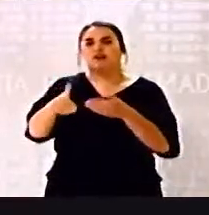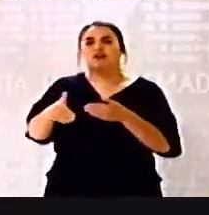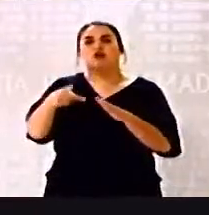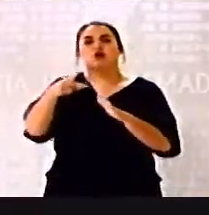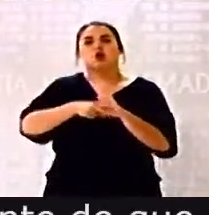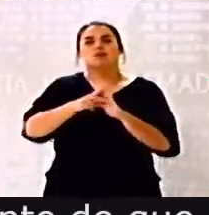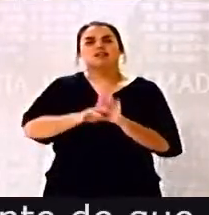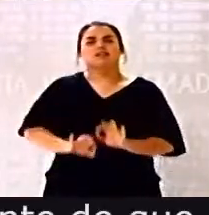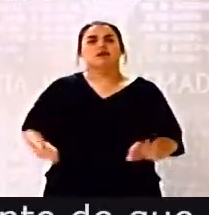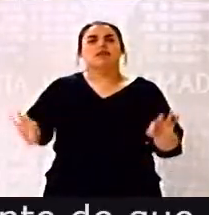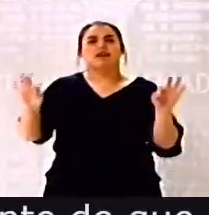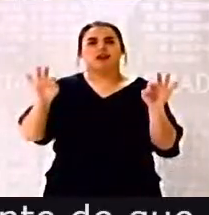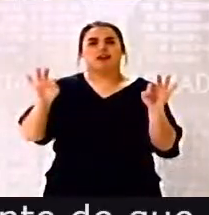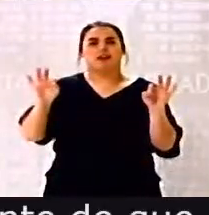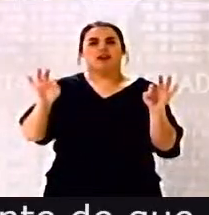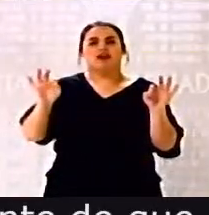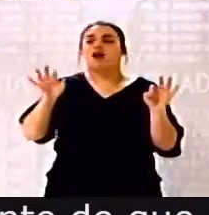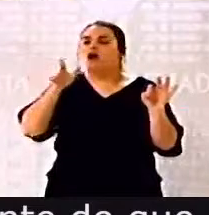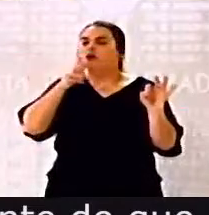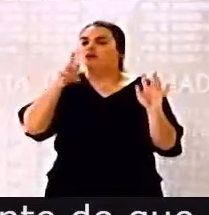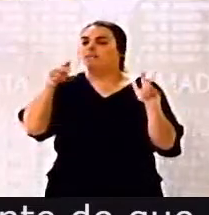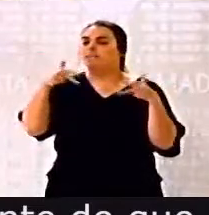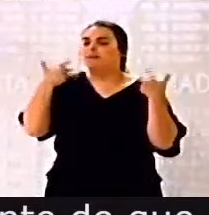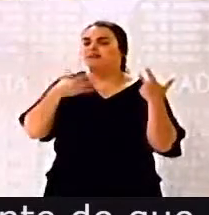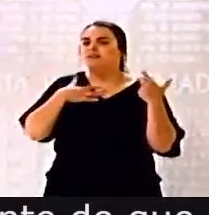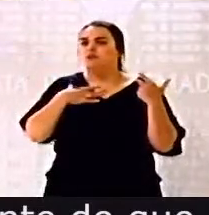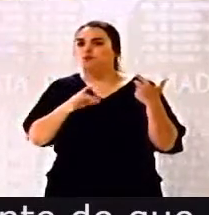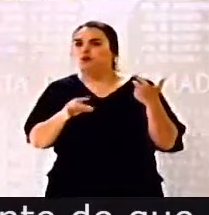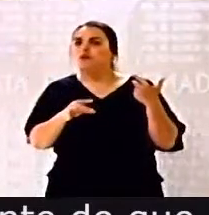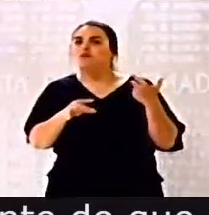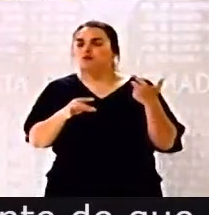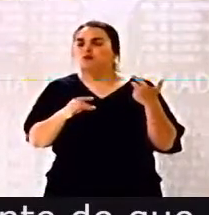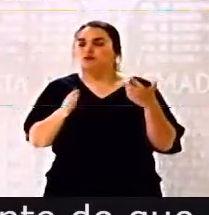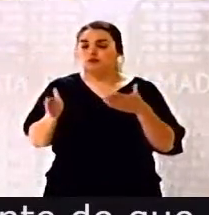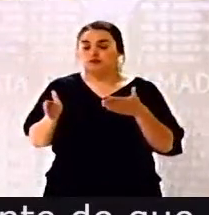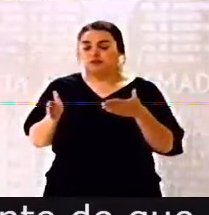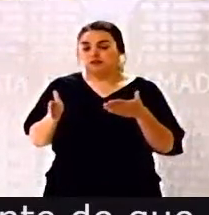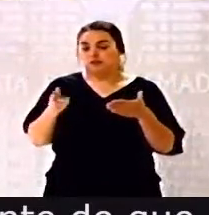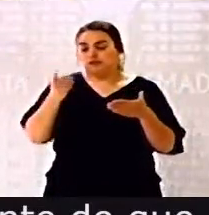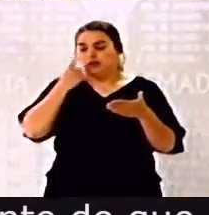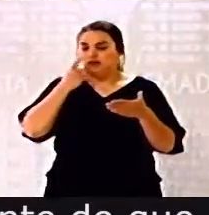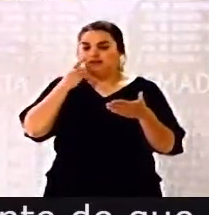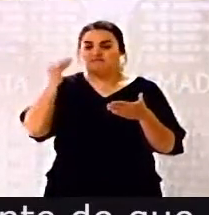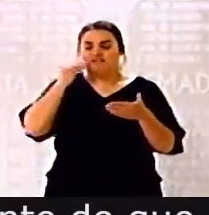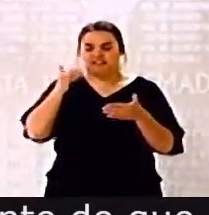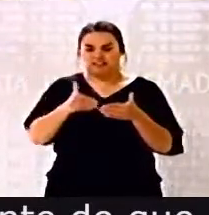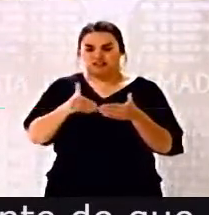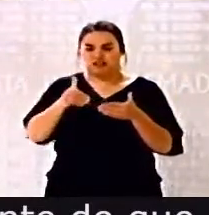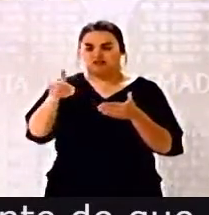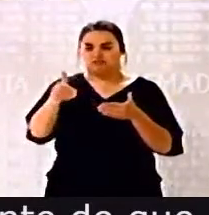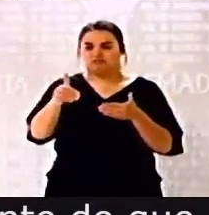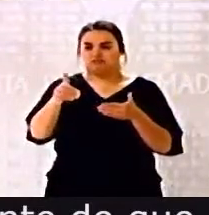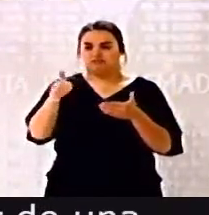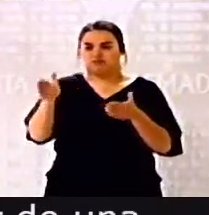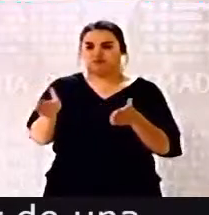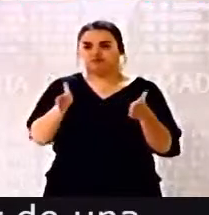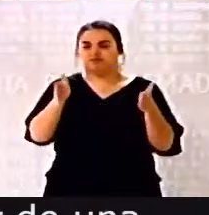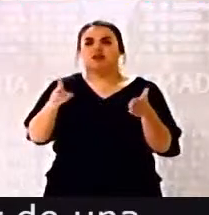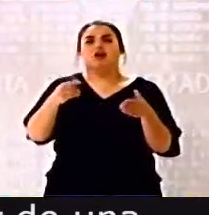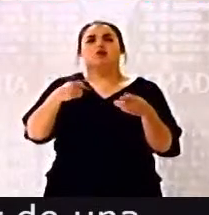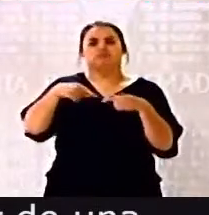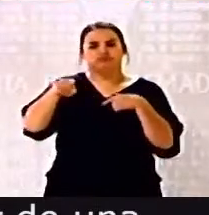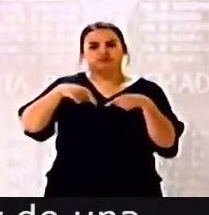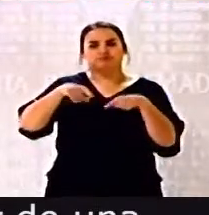específica, se podrá permitir, a partir de una determinada fecha, la